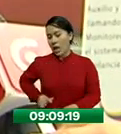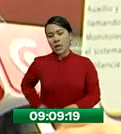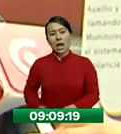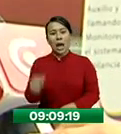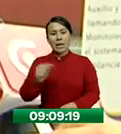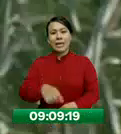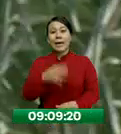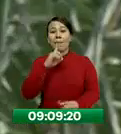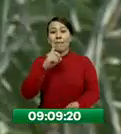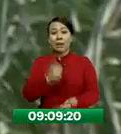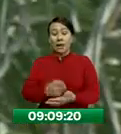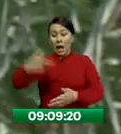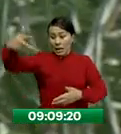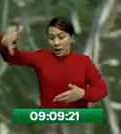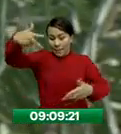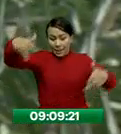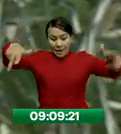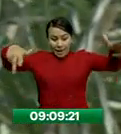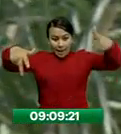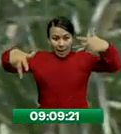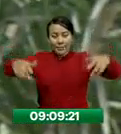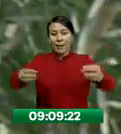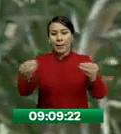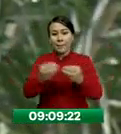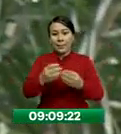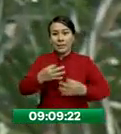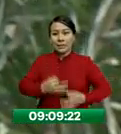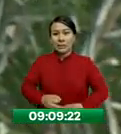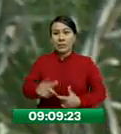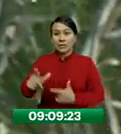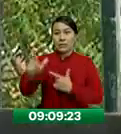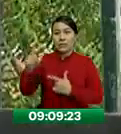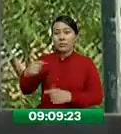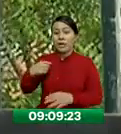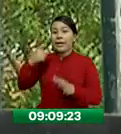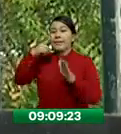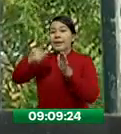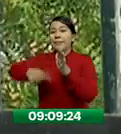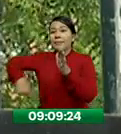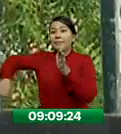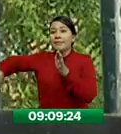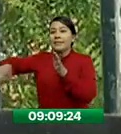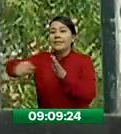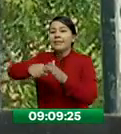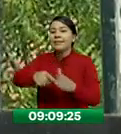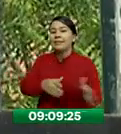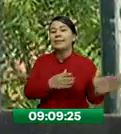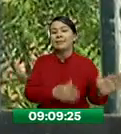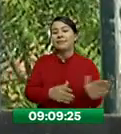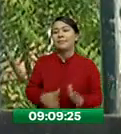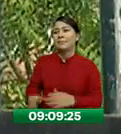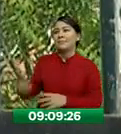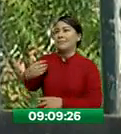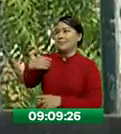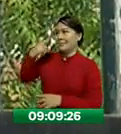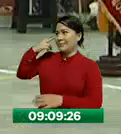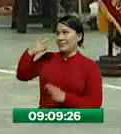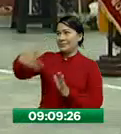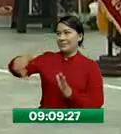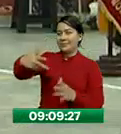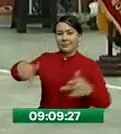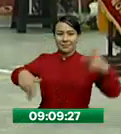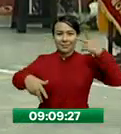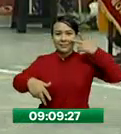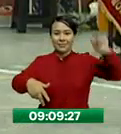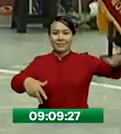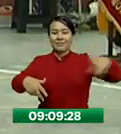en tiempo real. Es una forma de dar mayor seguridad en el punto. Los habitantes del sitio dicen sentir más resguardo, sabiendo que ellos